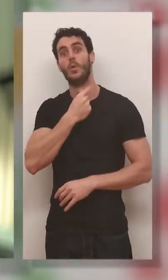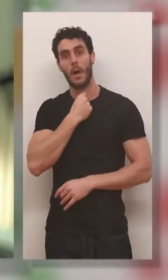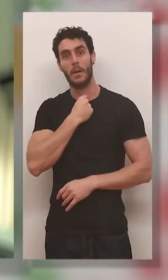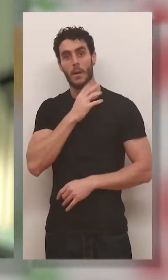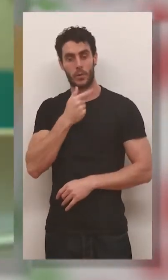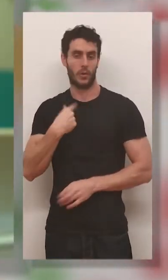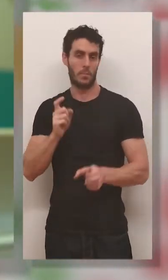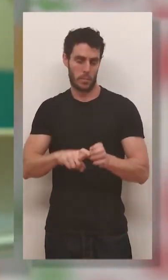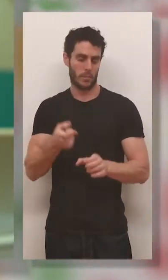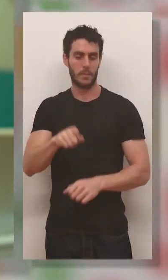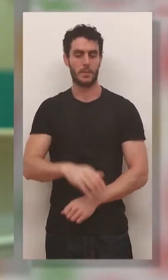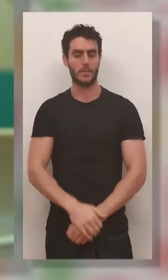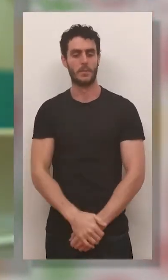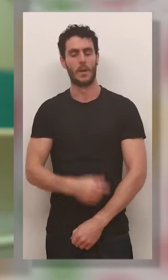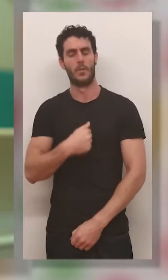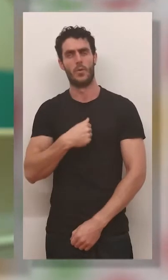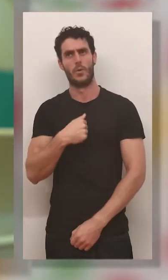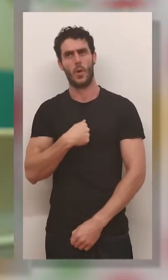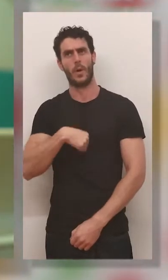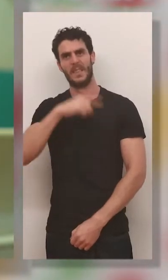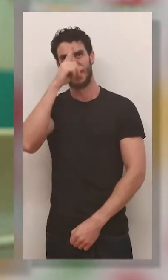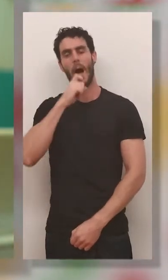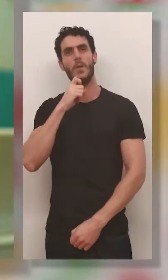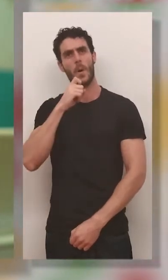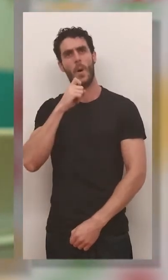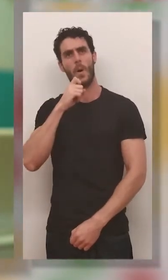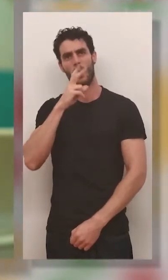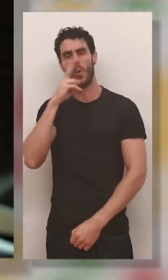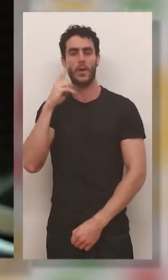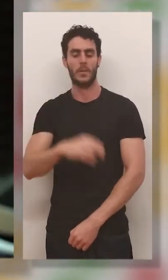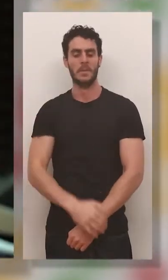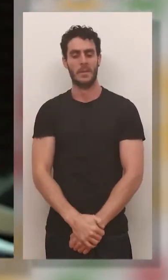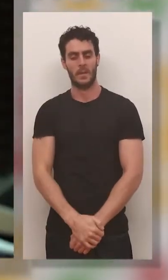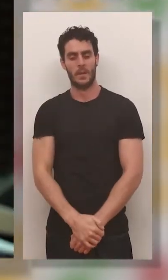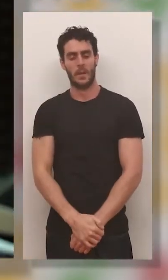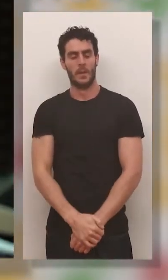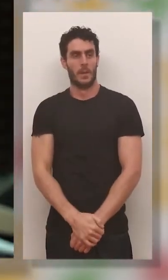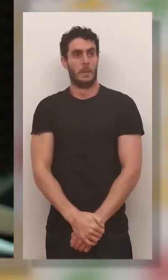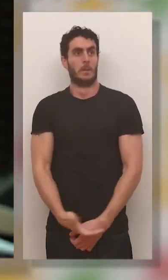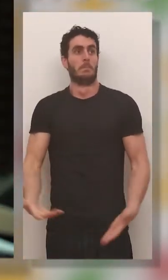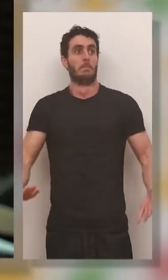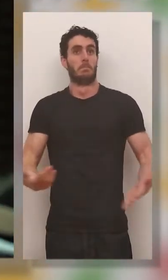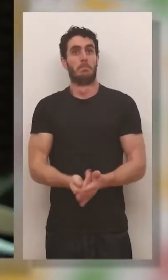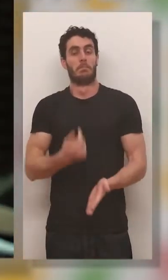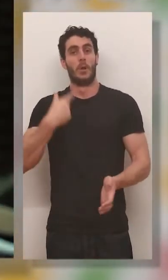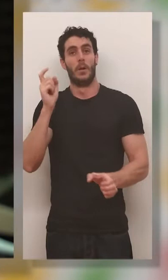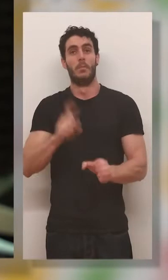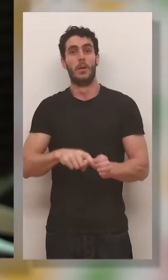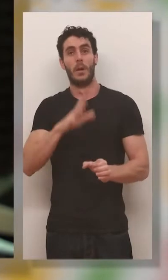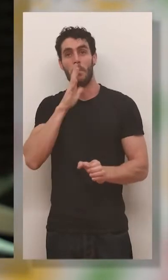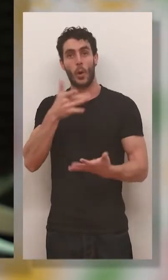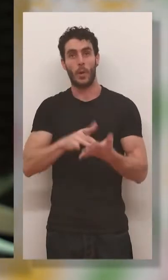decidí apuntarme. Pues llevo con este año, llevaría 2 años. Pues porque cuando lo